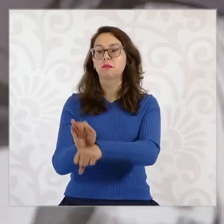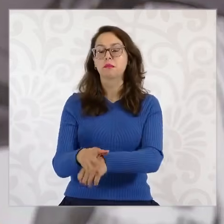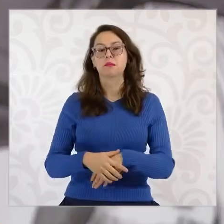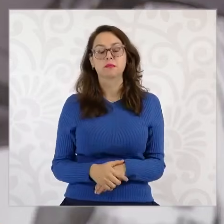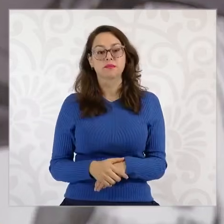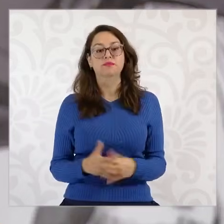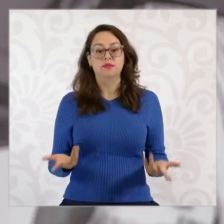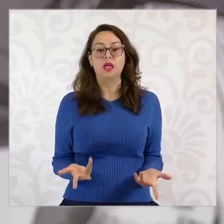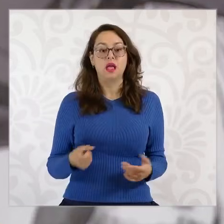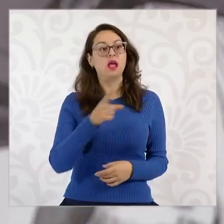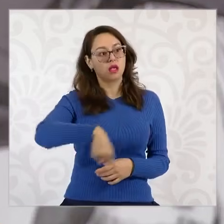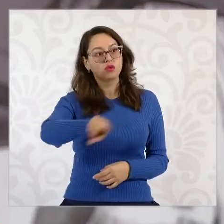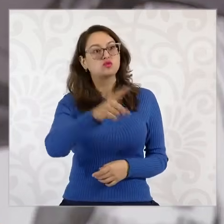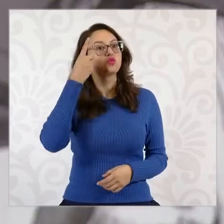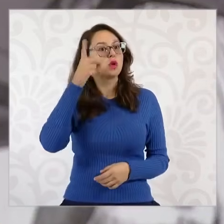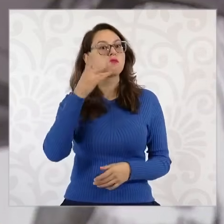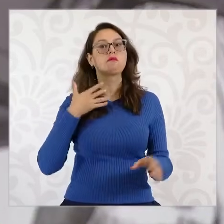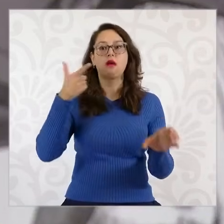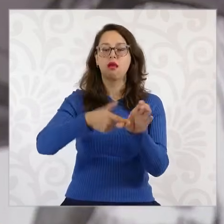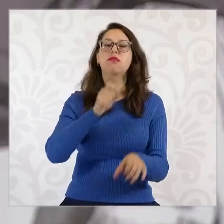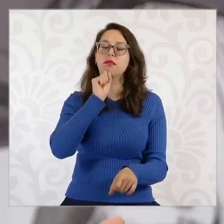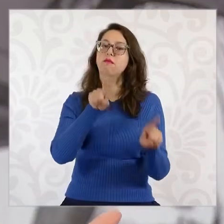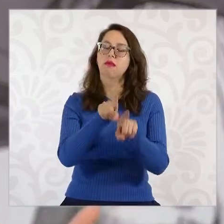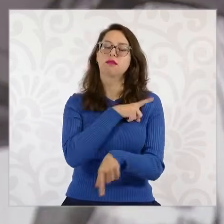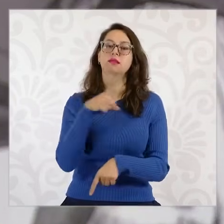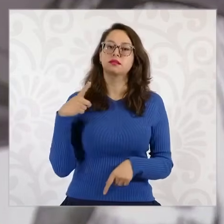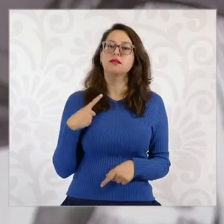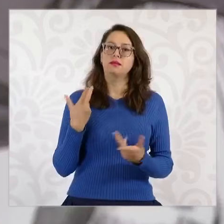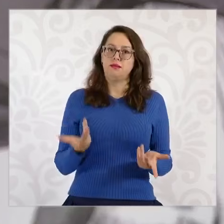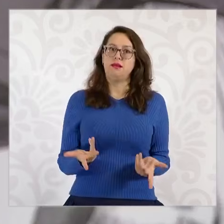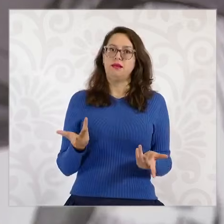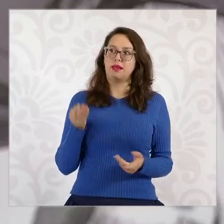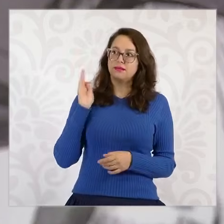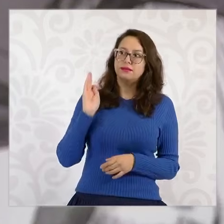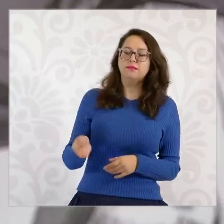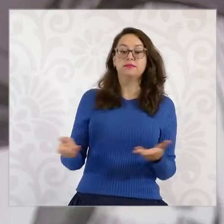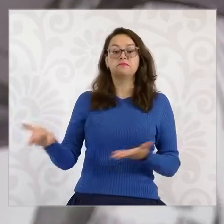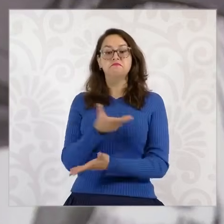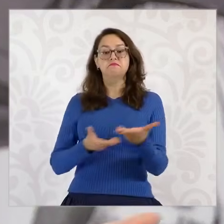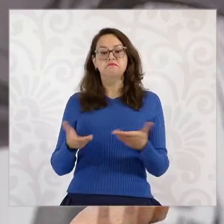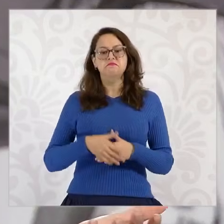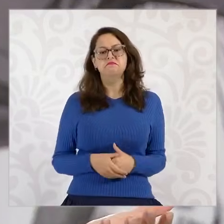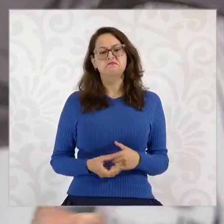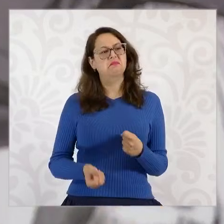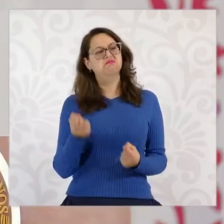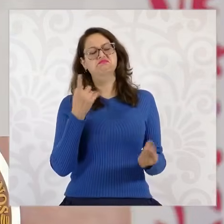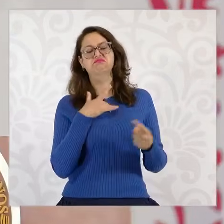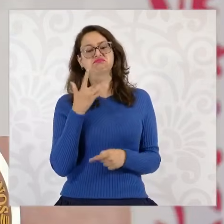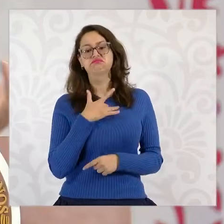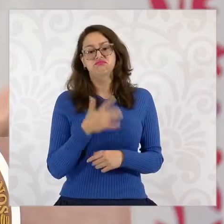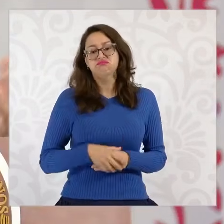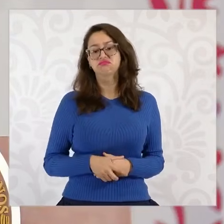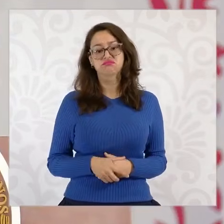también tienen que cooperar los gasolineros, porque no puede ser que algunos pues no sencillamente